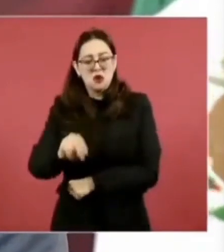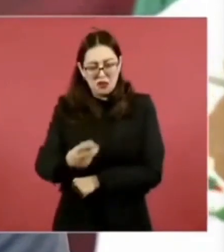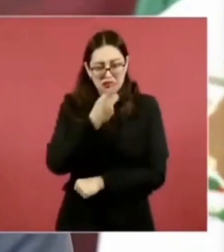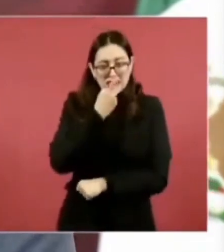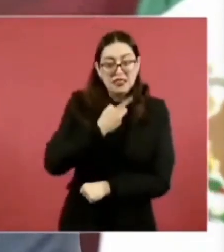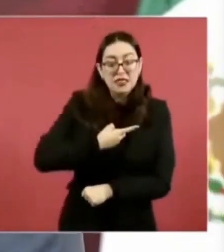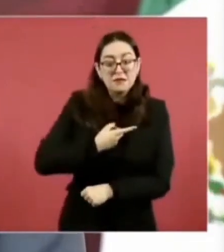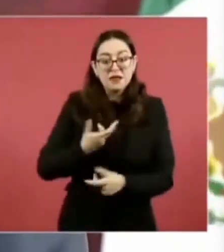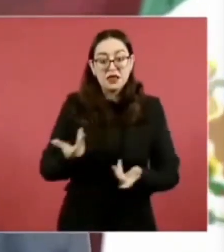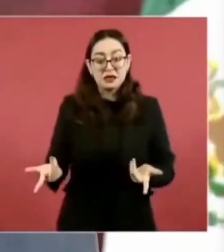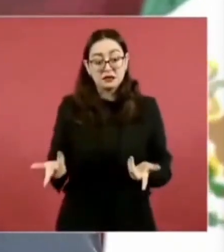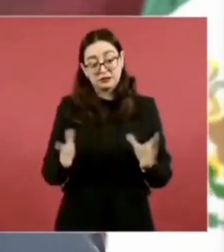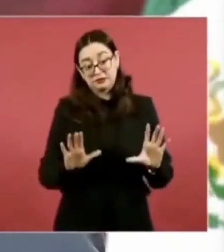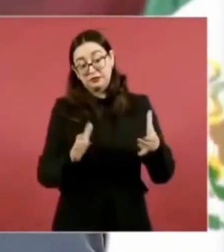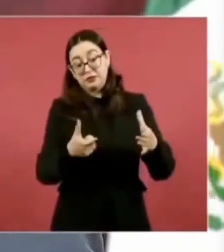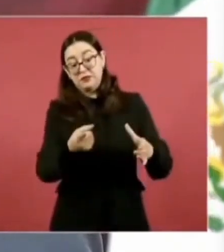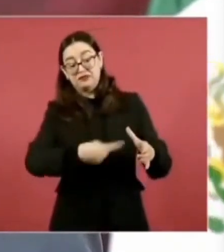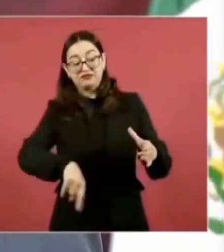racistas.